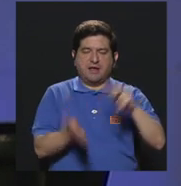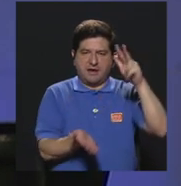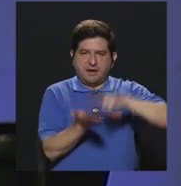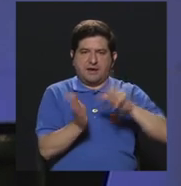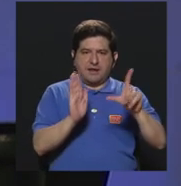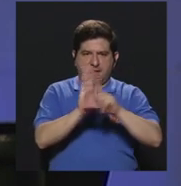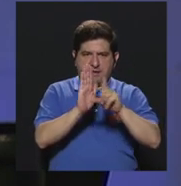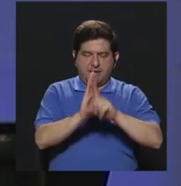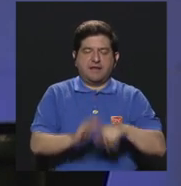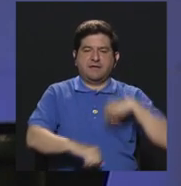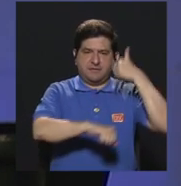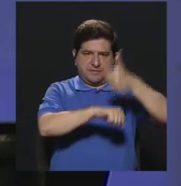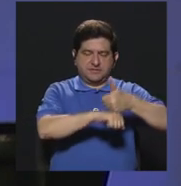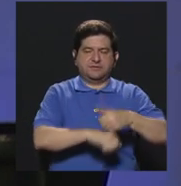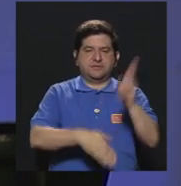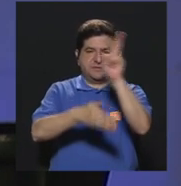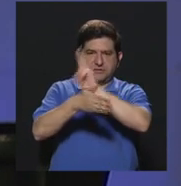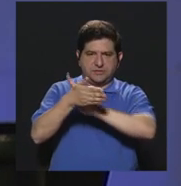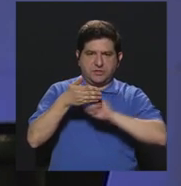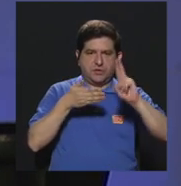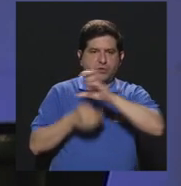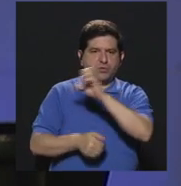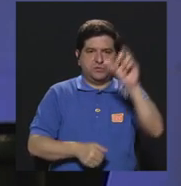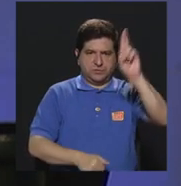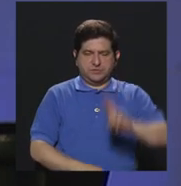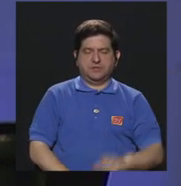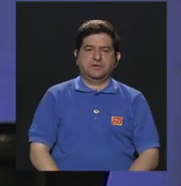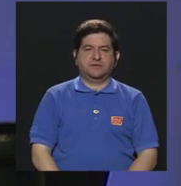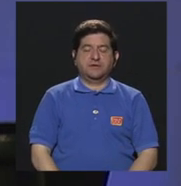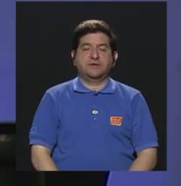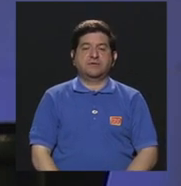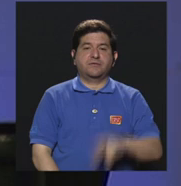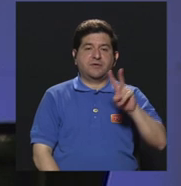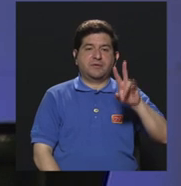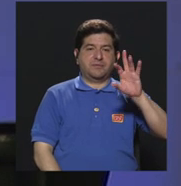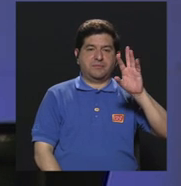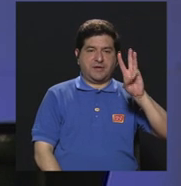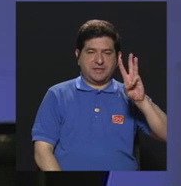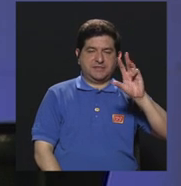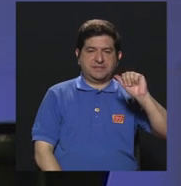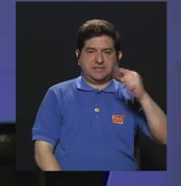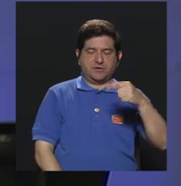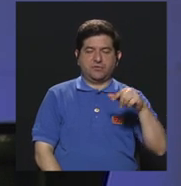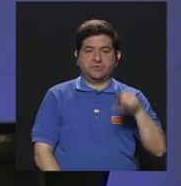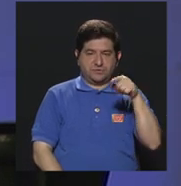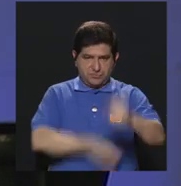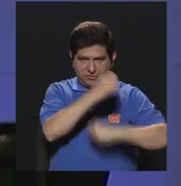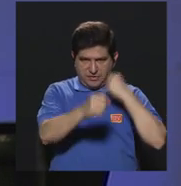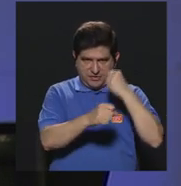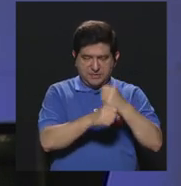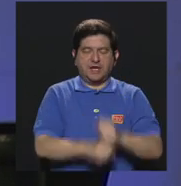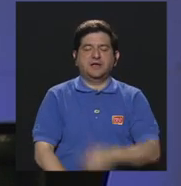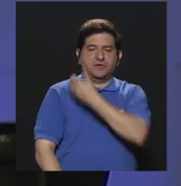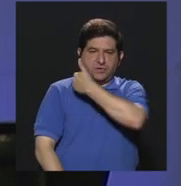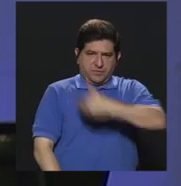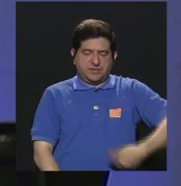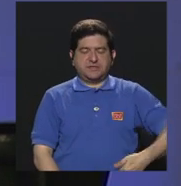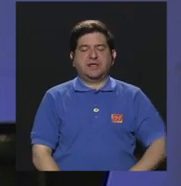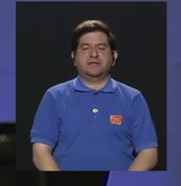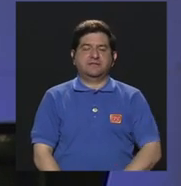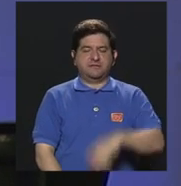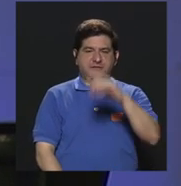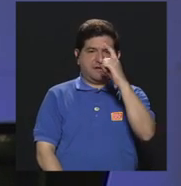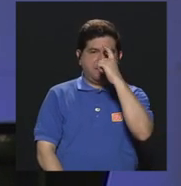de Creación de la Universidad de Costa Rica, sancionada el 26 de agosto del mismo año por el presidente Dr. Rafael